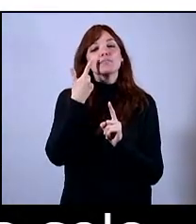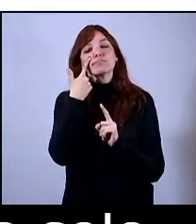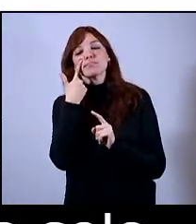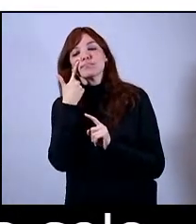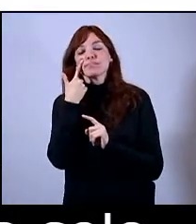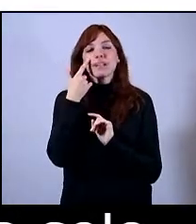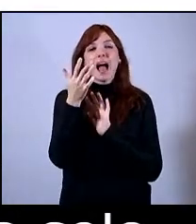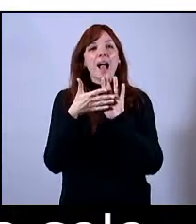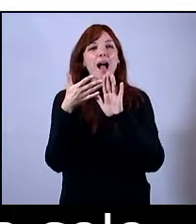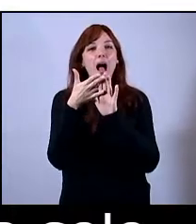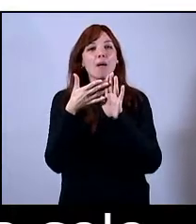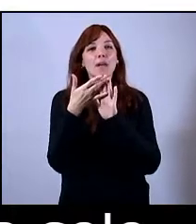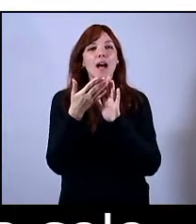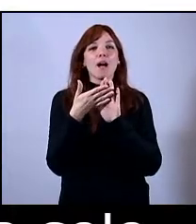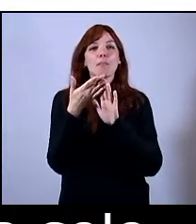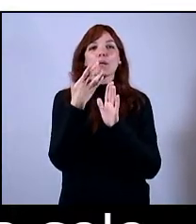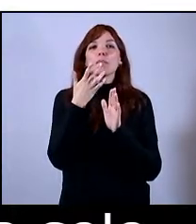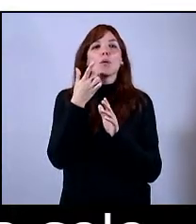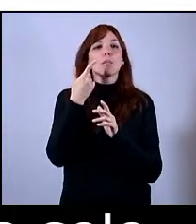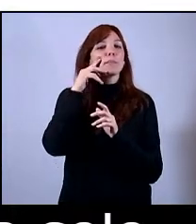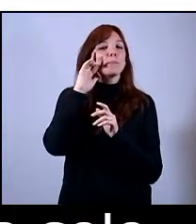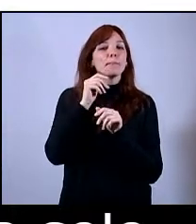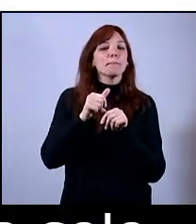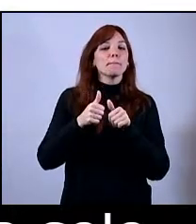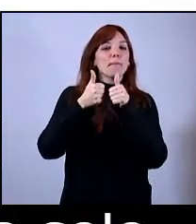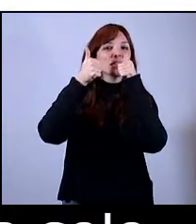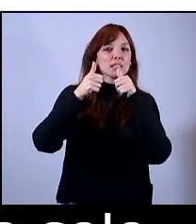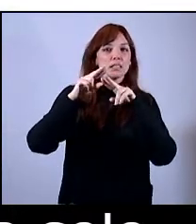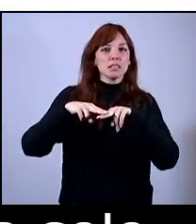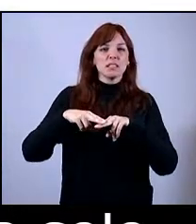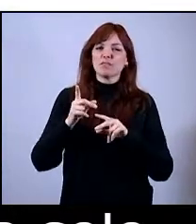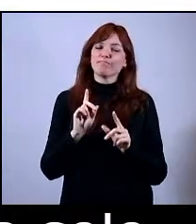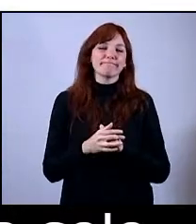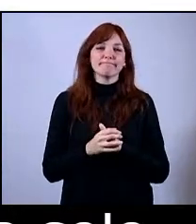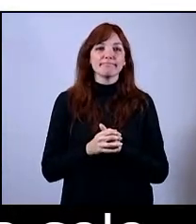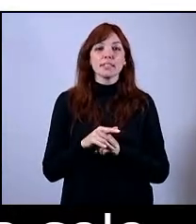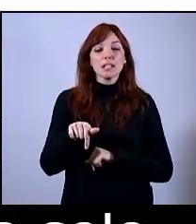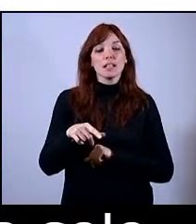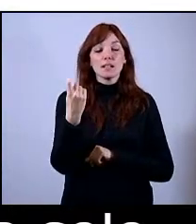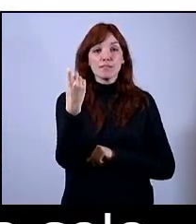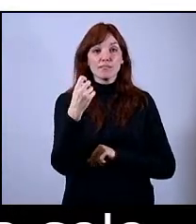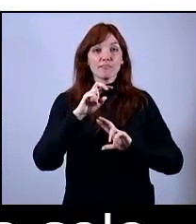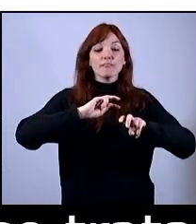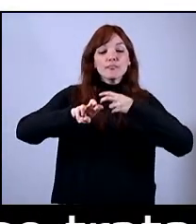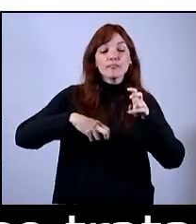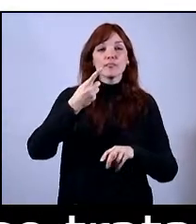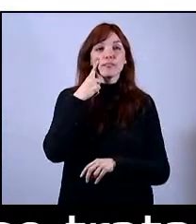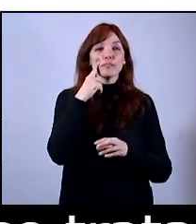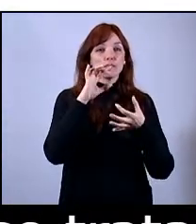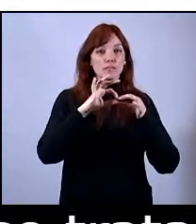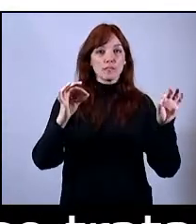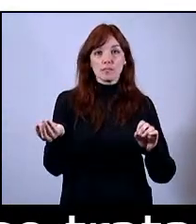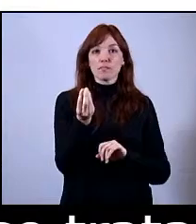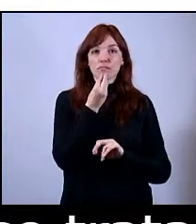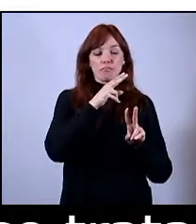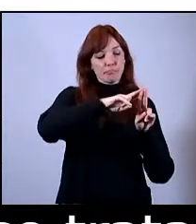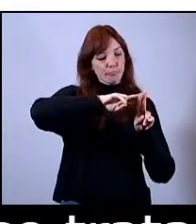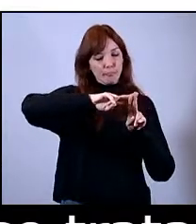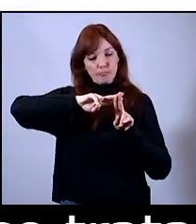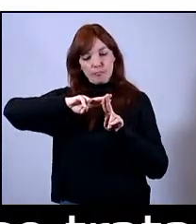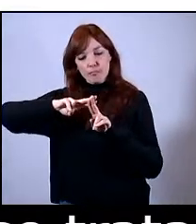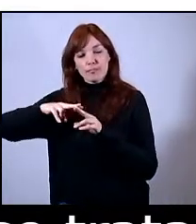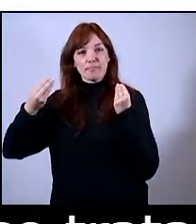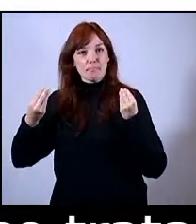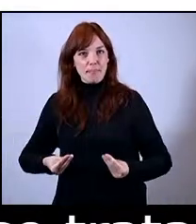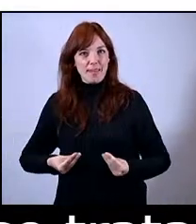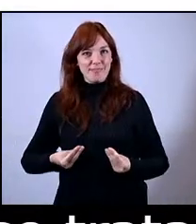de hablar de más inspecciones. No se trata de eso. Se trata de que tenemos que revisar la cadena alimentaria. ¿Qué ocurre con